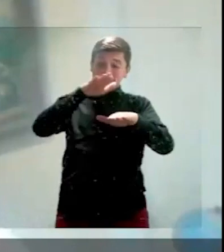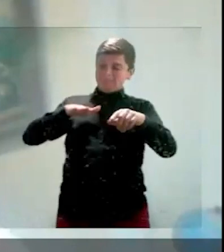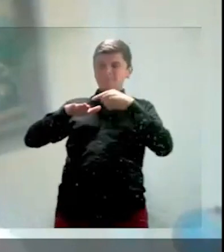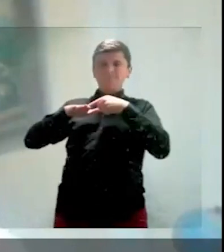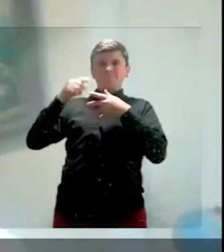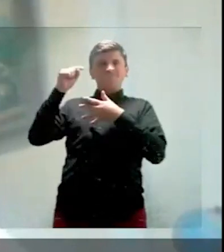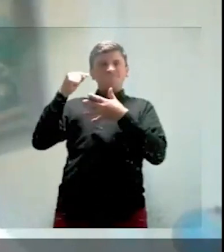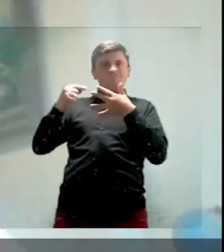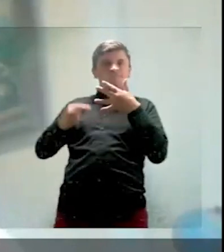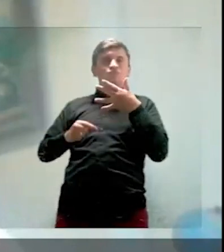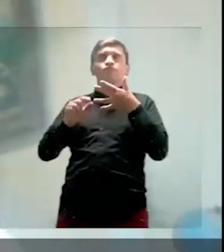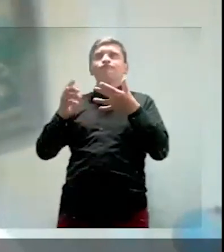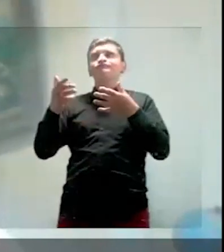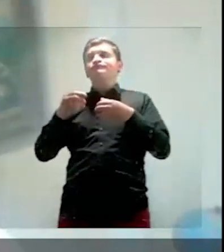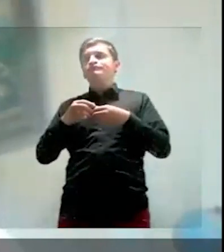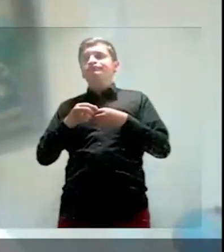por los diferentes